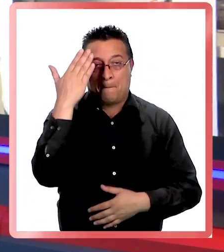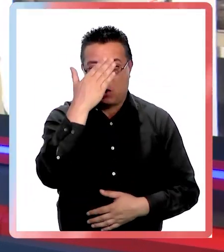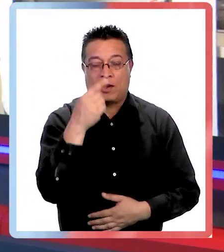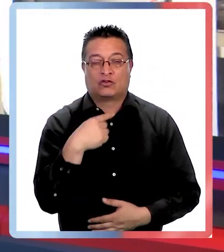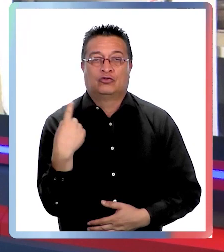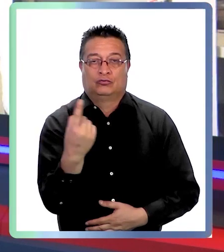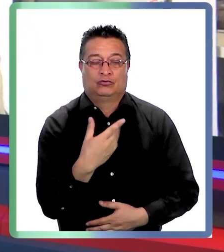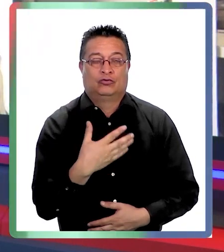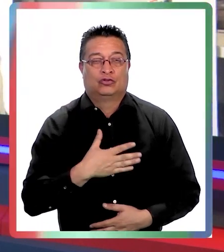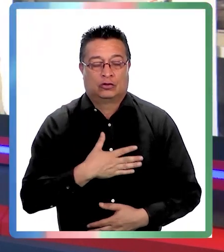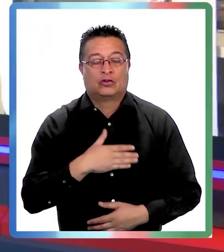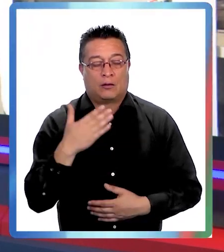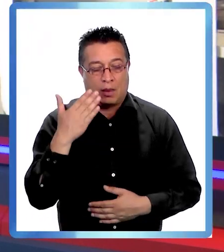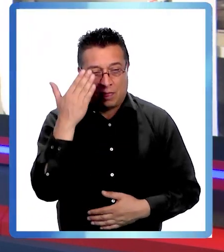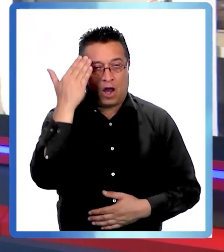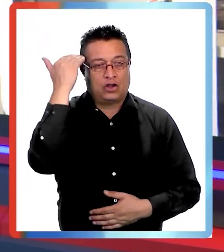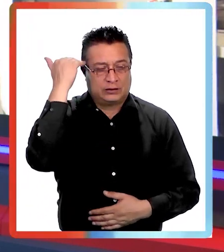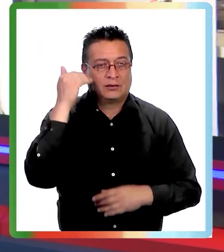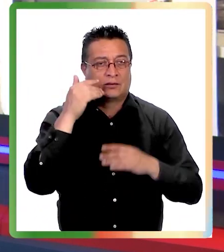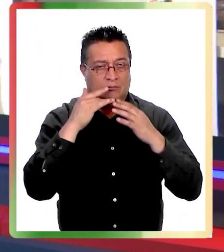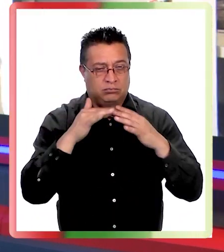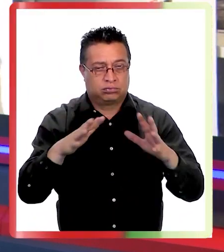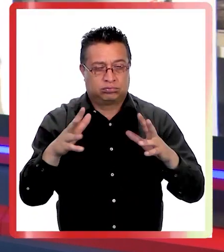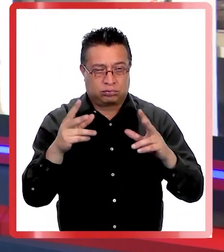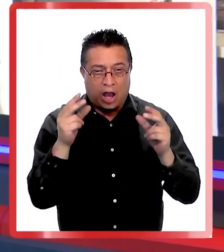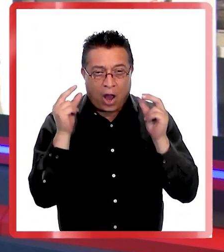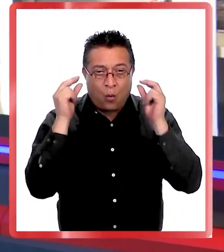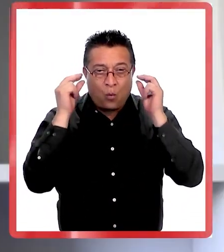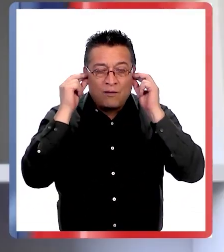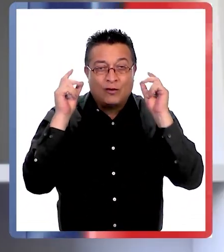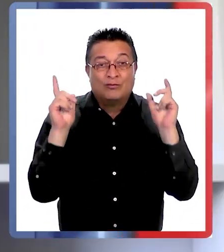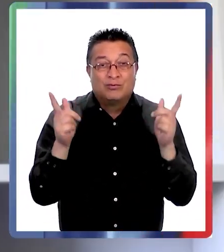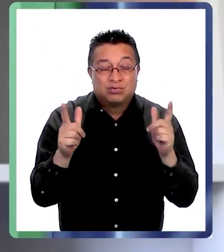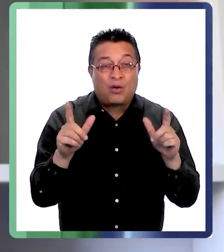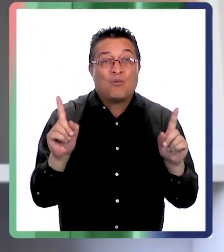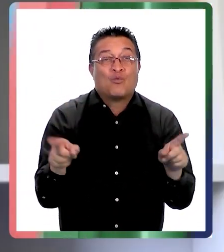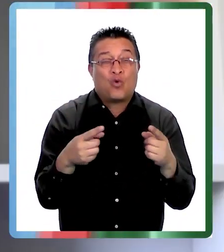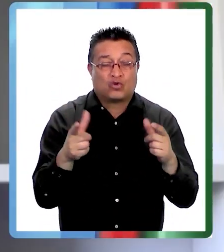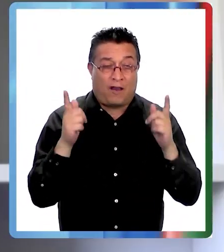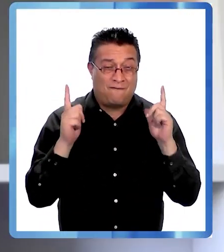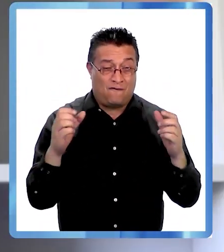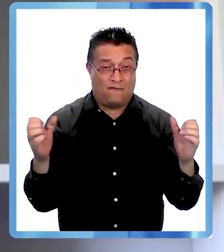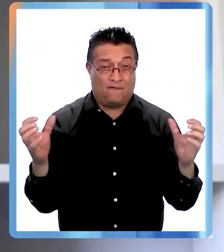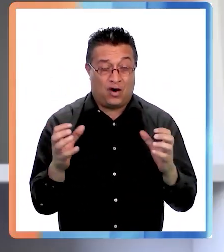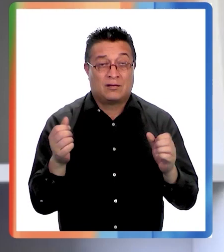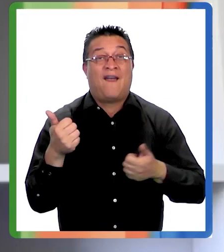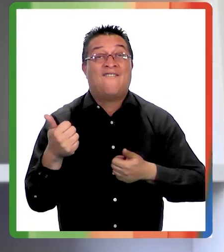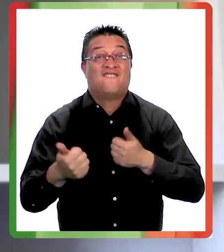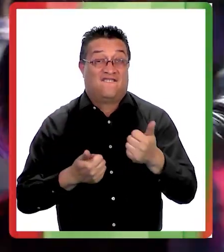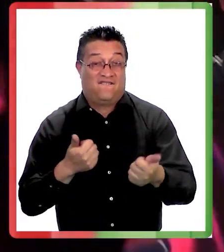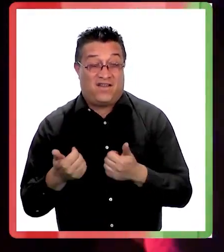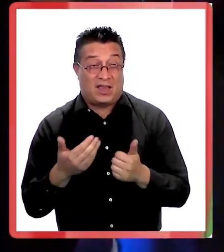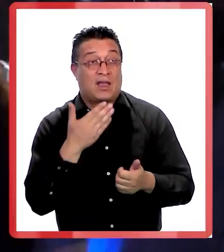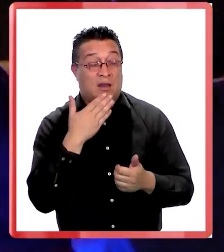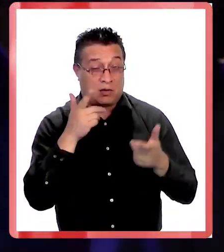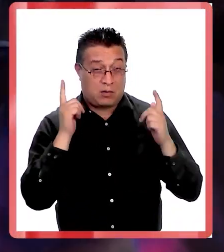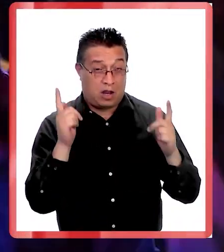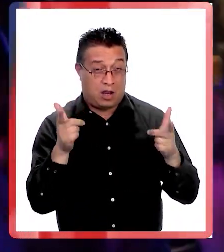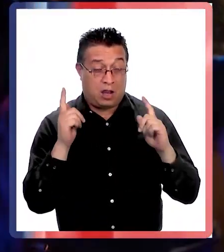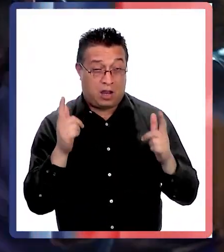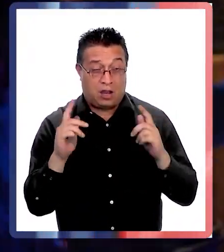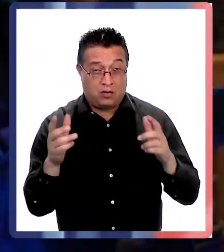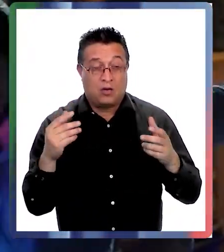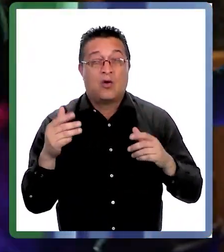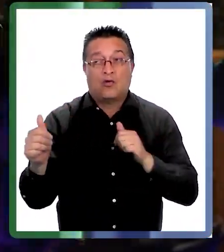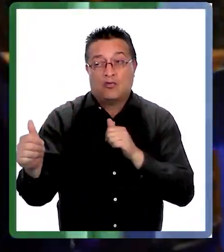de parte de nosotros de crear conciencia de que el uso de audífonos, la música alta, la música en fiesta, también hemos visto de repente pacientes